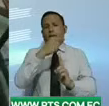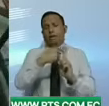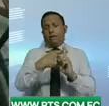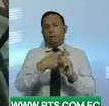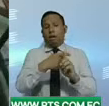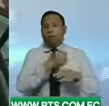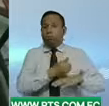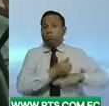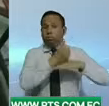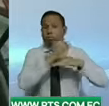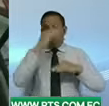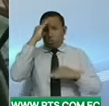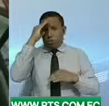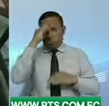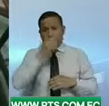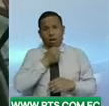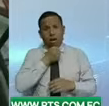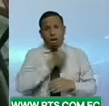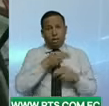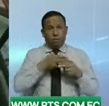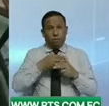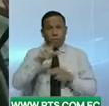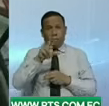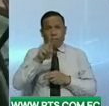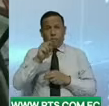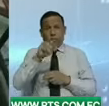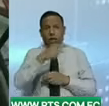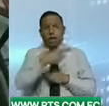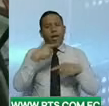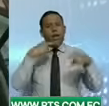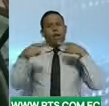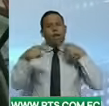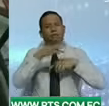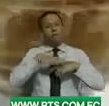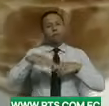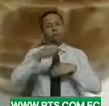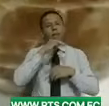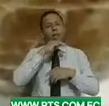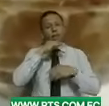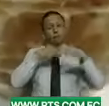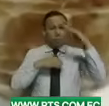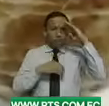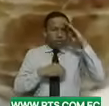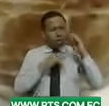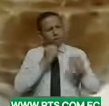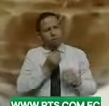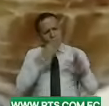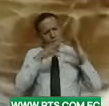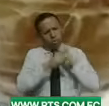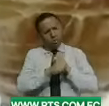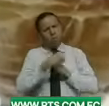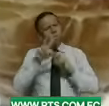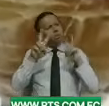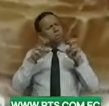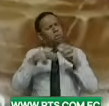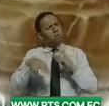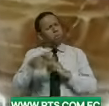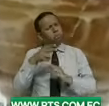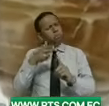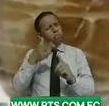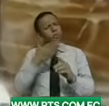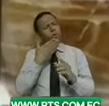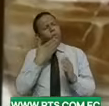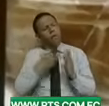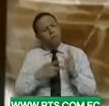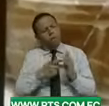coronel Emerson Luna, jefe del distrito Manta. Coronel, buenas noches, cuéntenos un poquito qué conoce la policía en torno a este hecho violento. Bueno, este